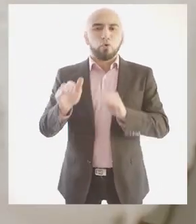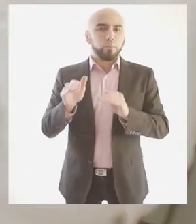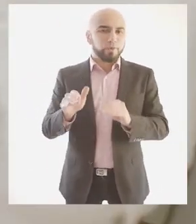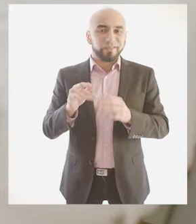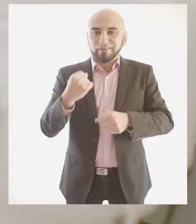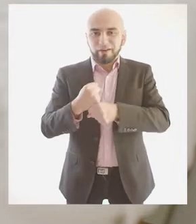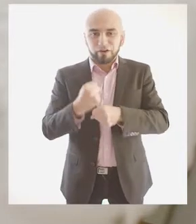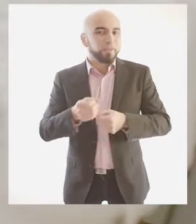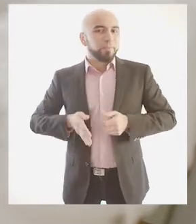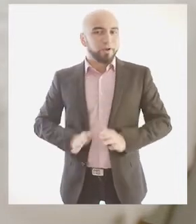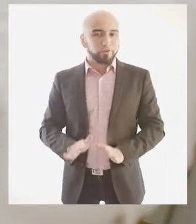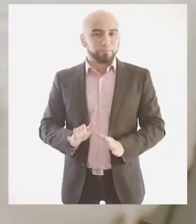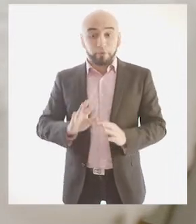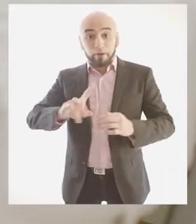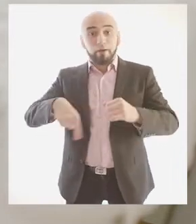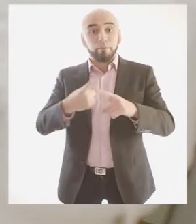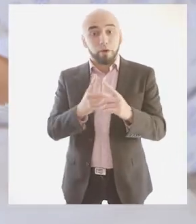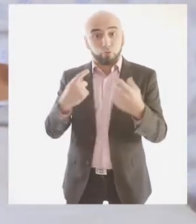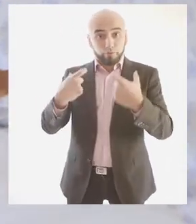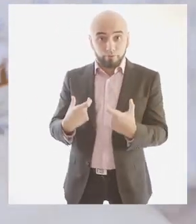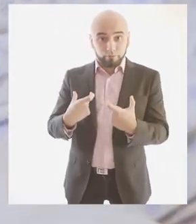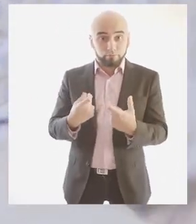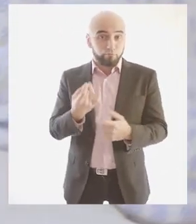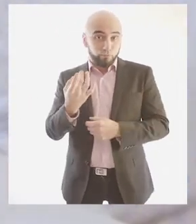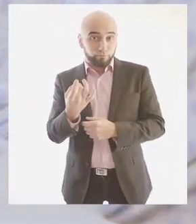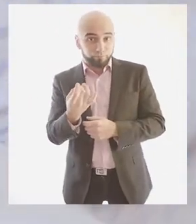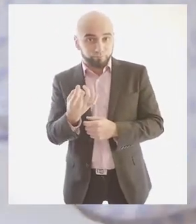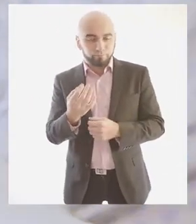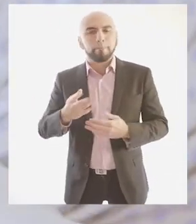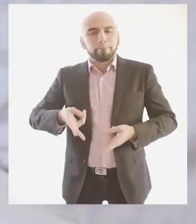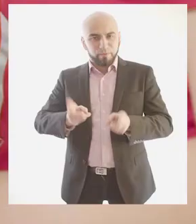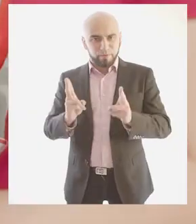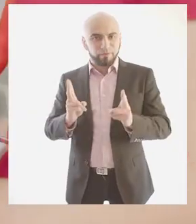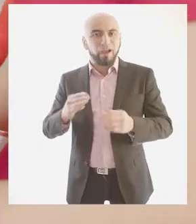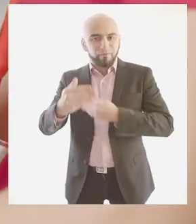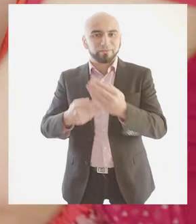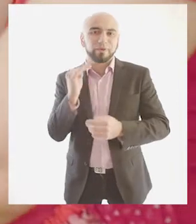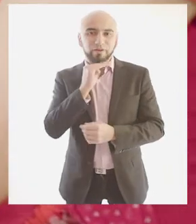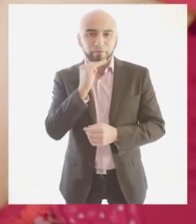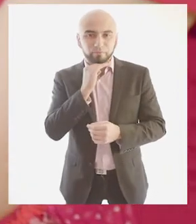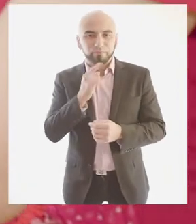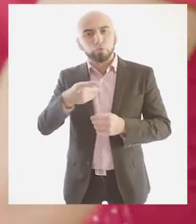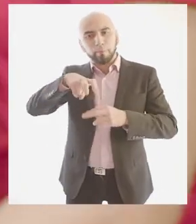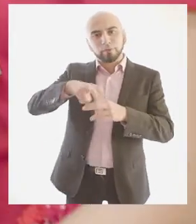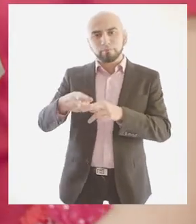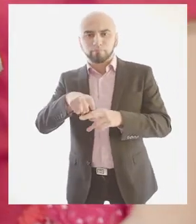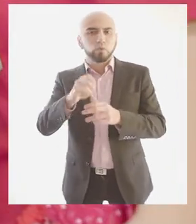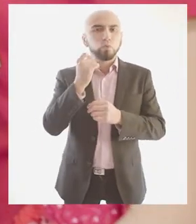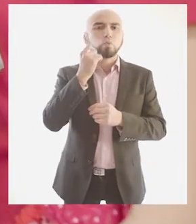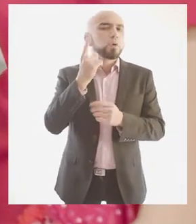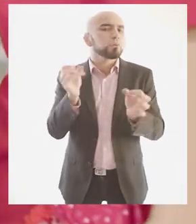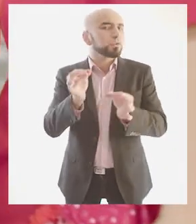durante el trabajo de parto. Además de controlar el dolor, te permitirá avanzar más rápido. Entre las posiciones que puedes adoptar,